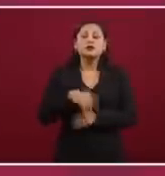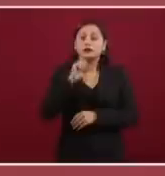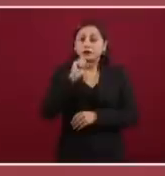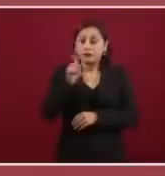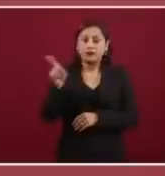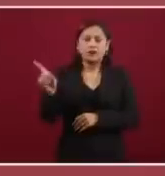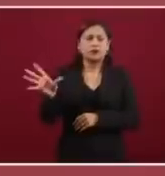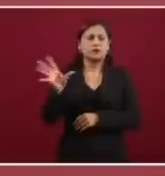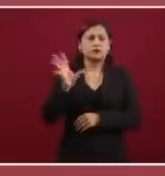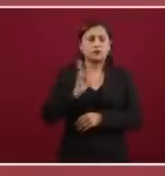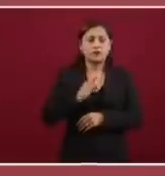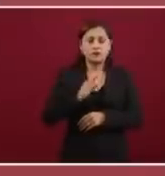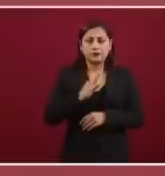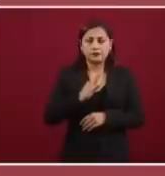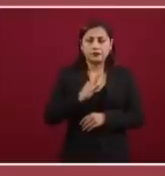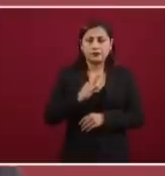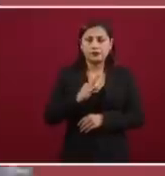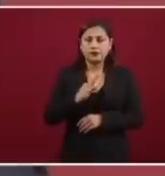que se